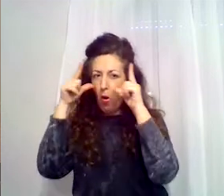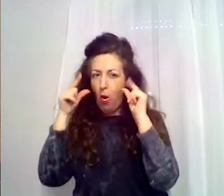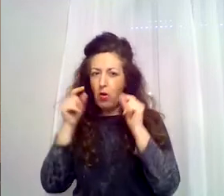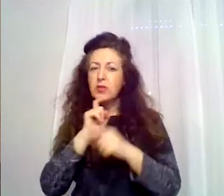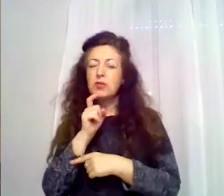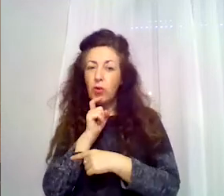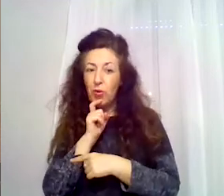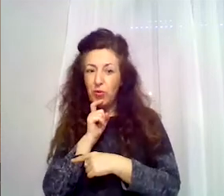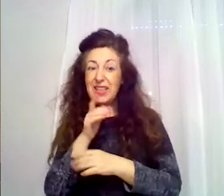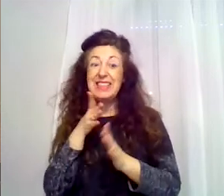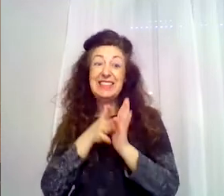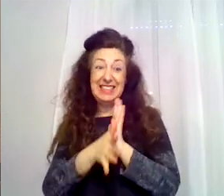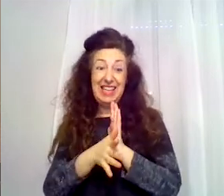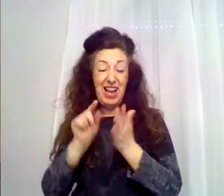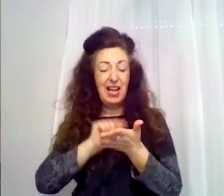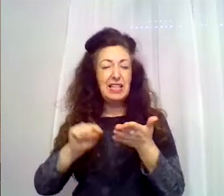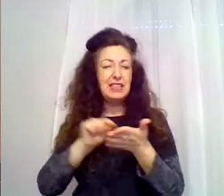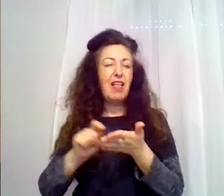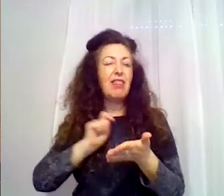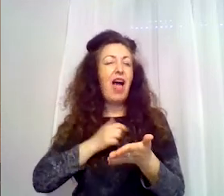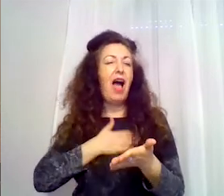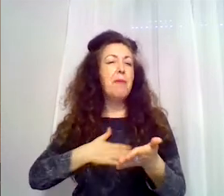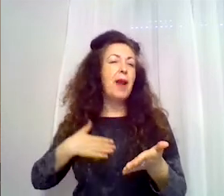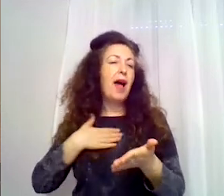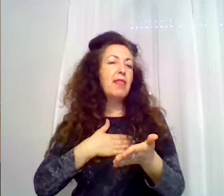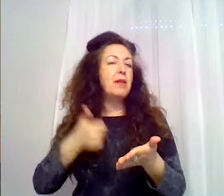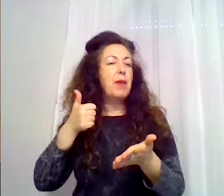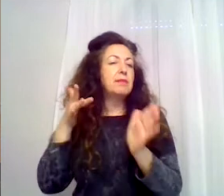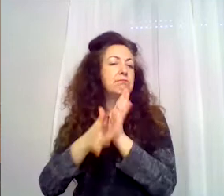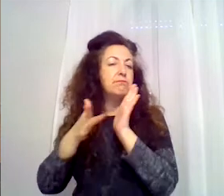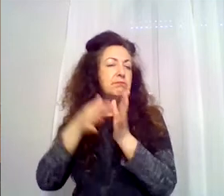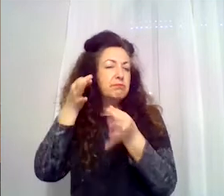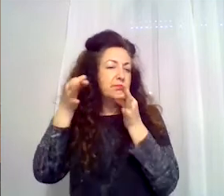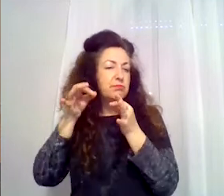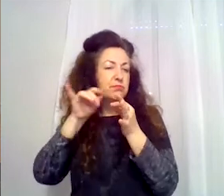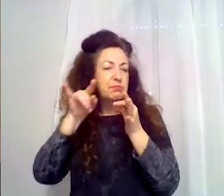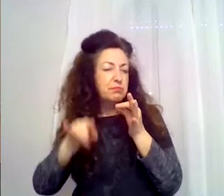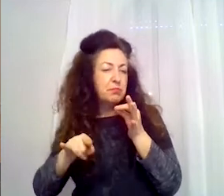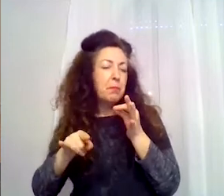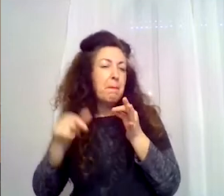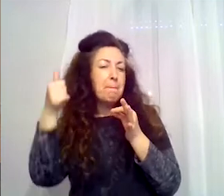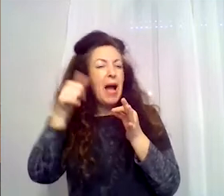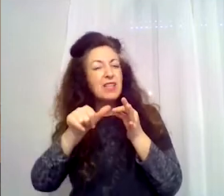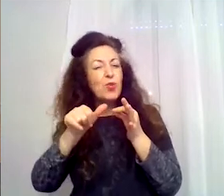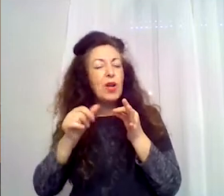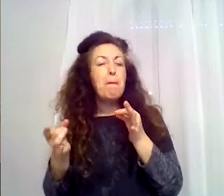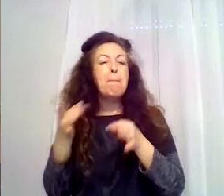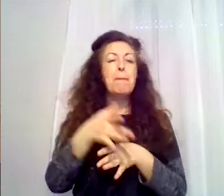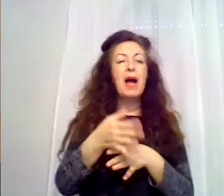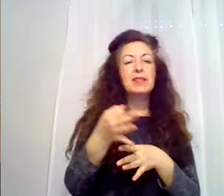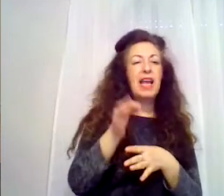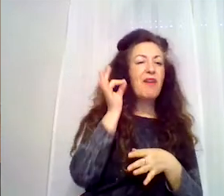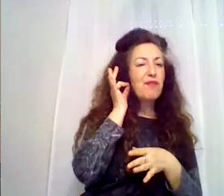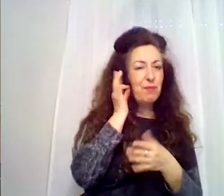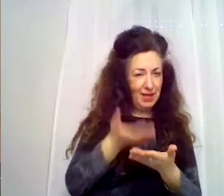una historia de un amor homosexual, eso ya es una obra de teatro, y en el poema ya